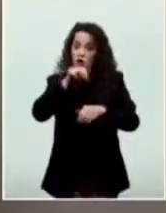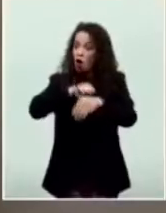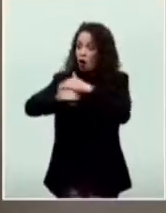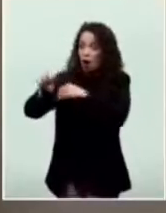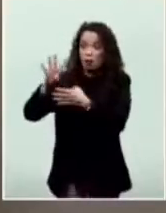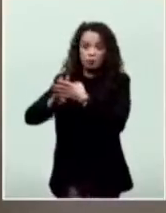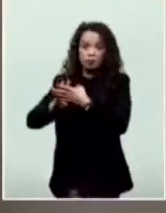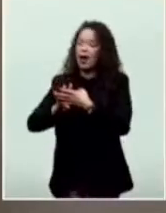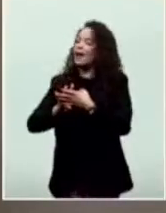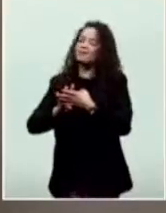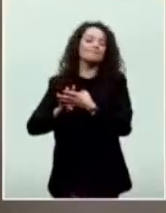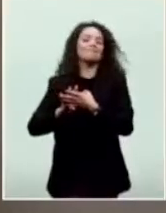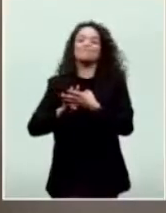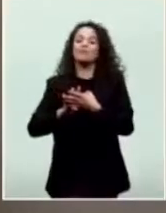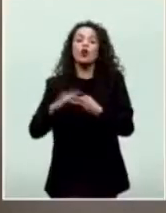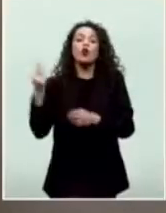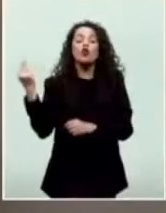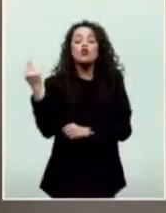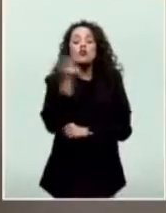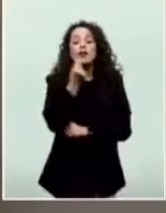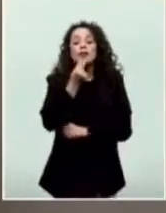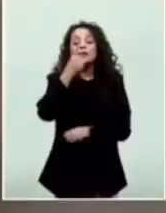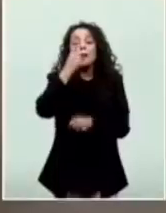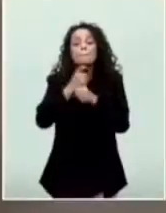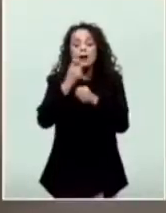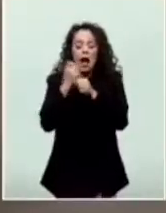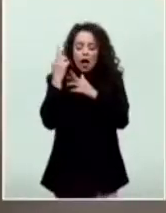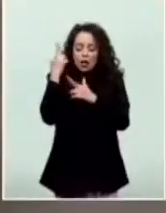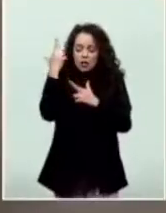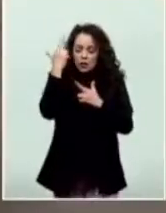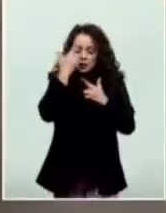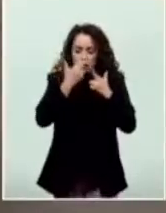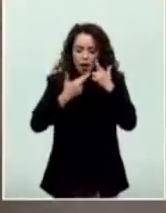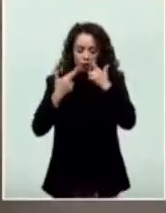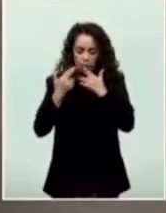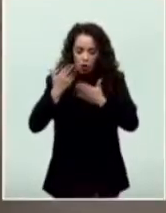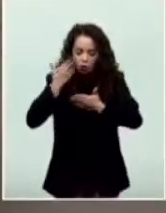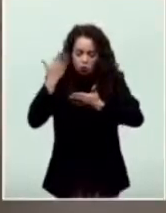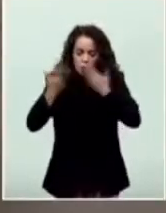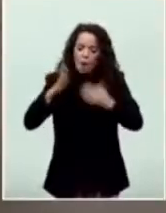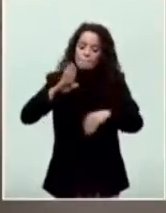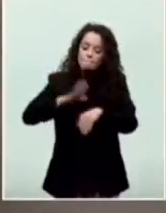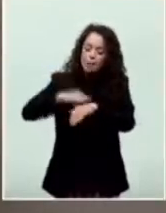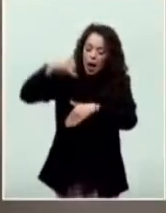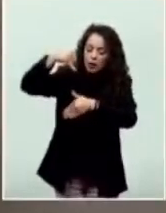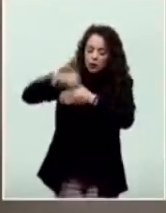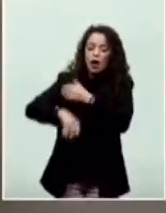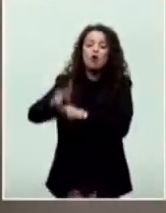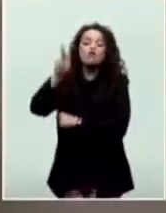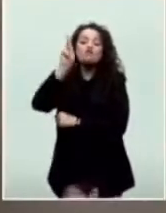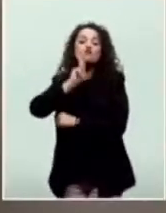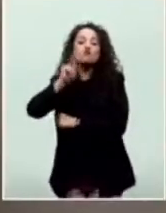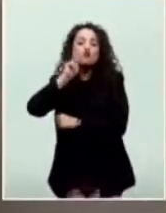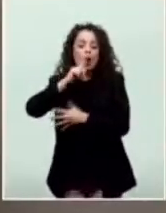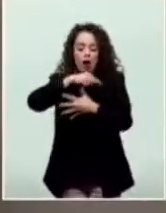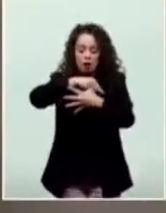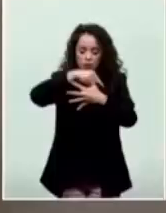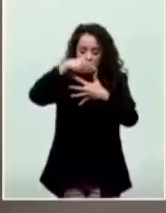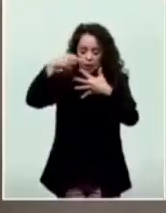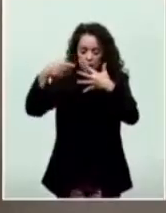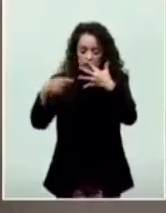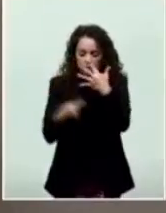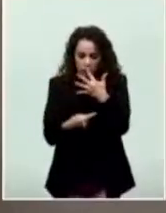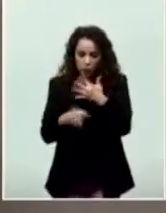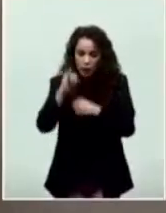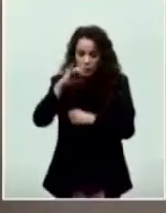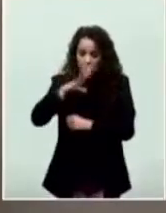que analizar, replantear, estudiar para ver si hay razones todavía que